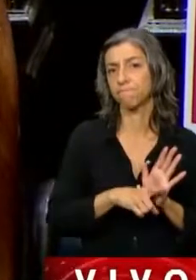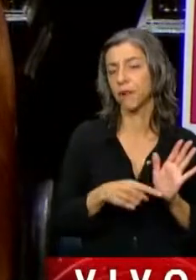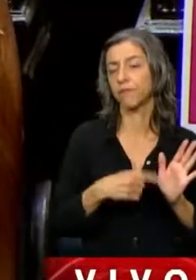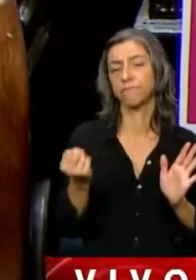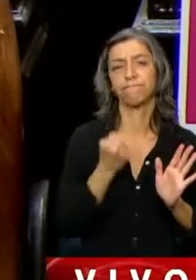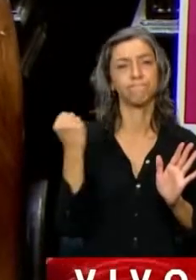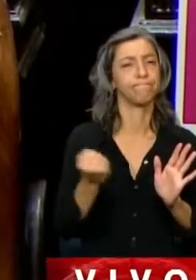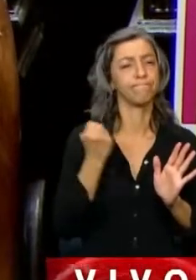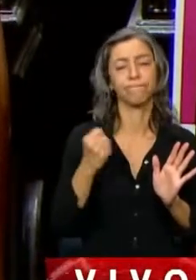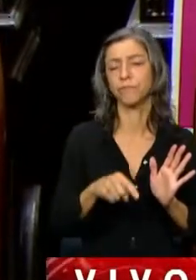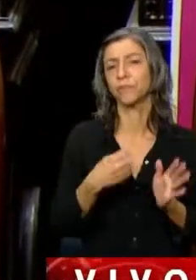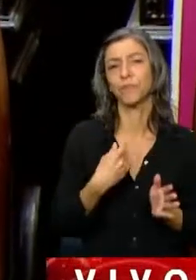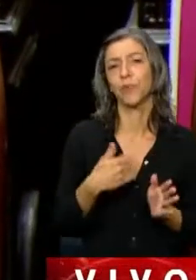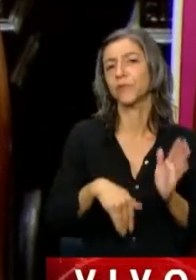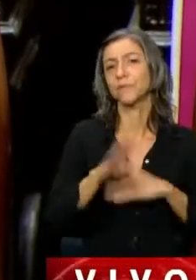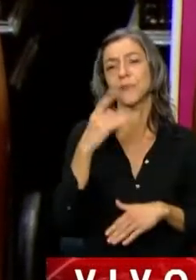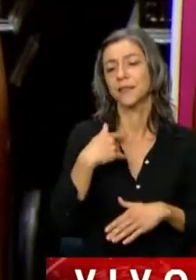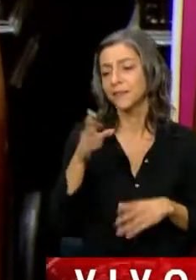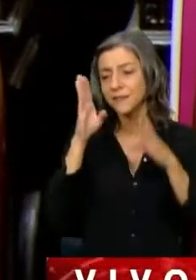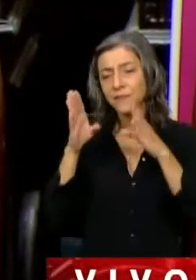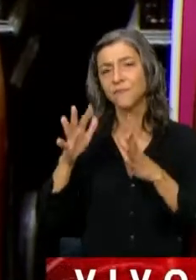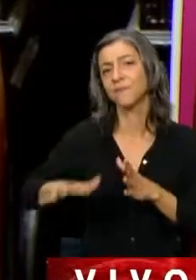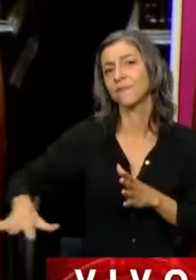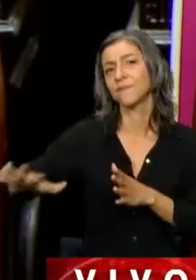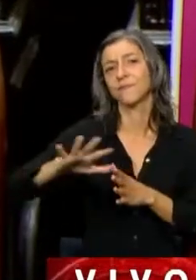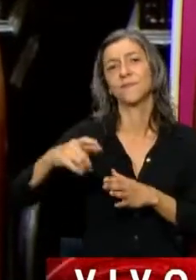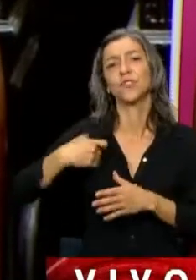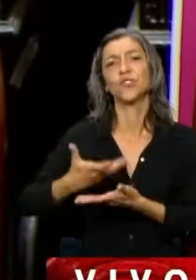una política muy importante, que es la integración sociourbana.